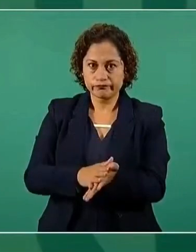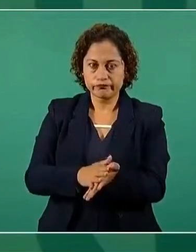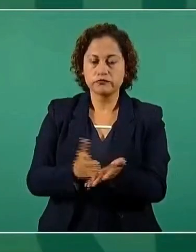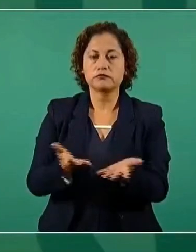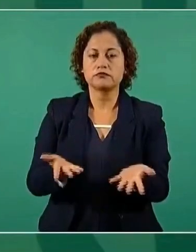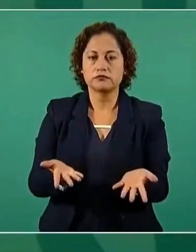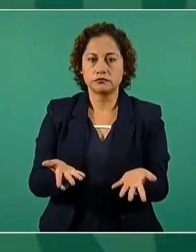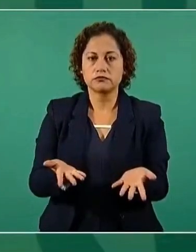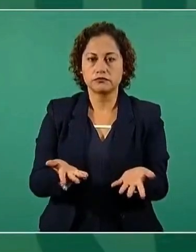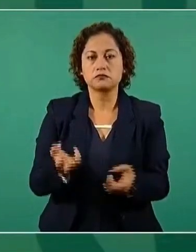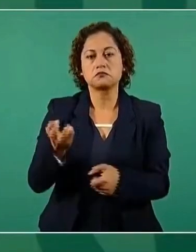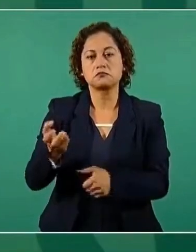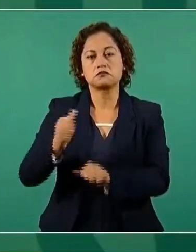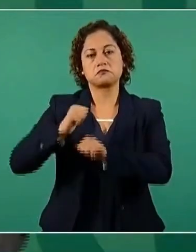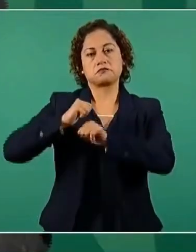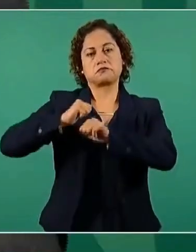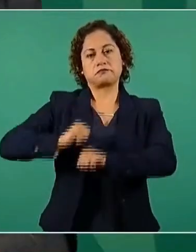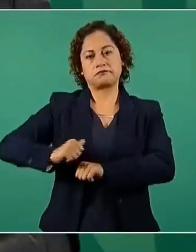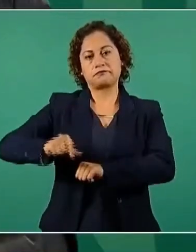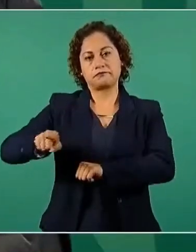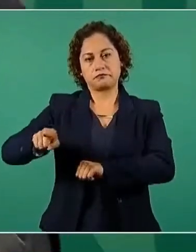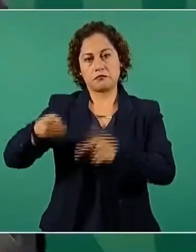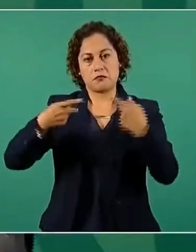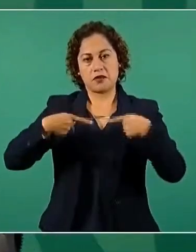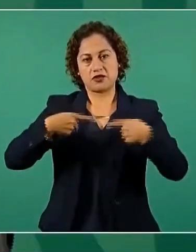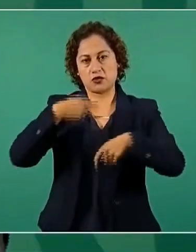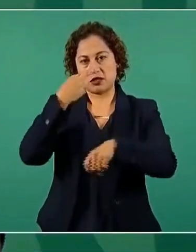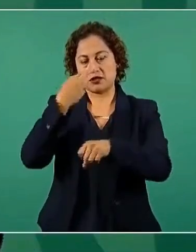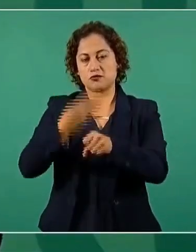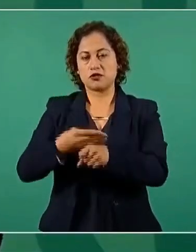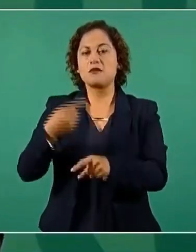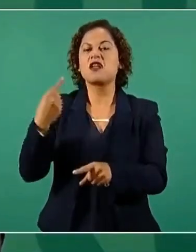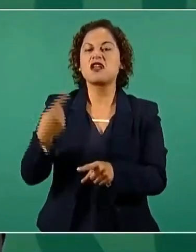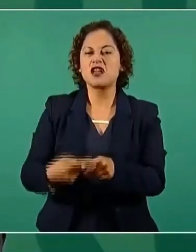corresponde a las autoridades verlo, en este caso los partidos.